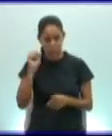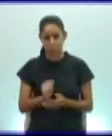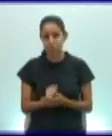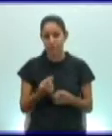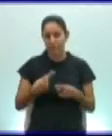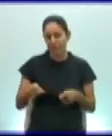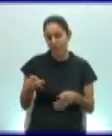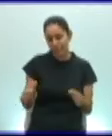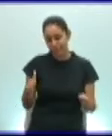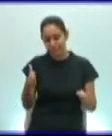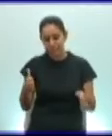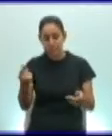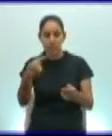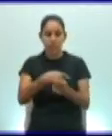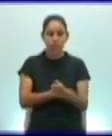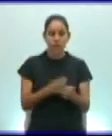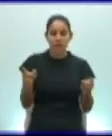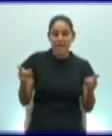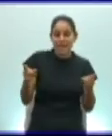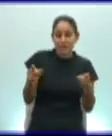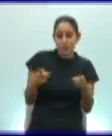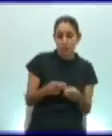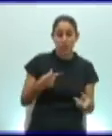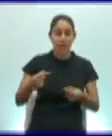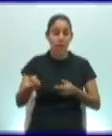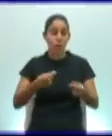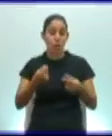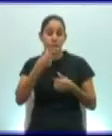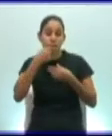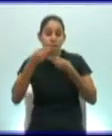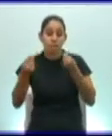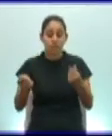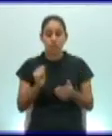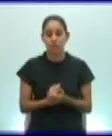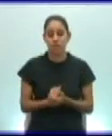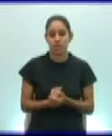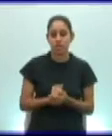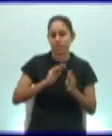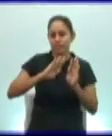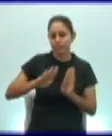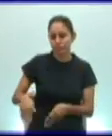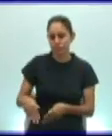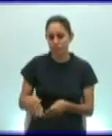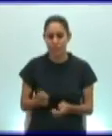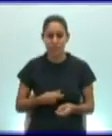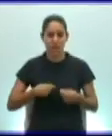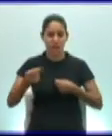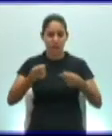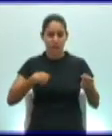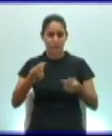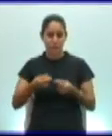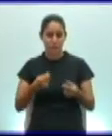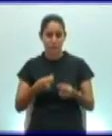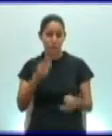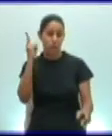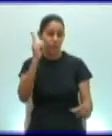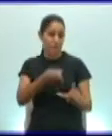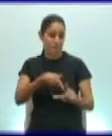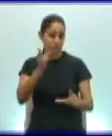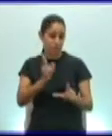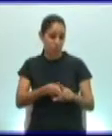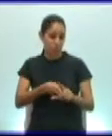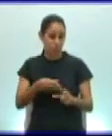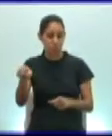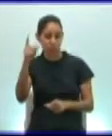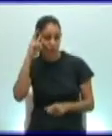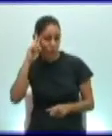profundizan. La reducción de la cuota azucarera y la suspensión de la exportación de petróleo. Recuerden que fue una de las variantes utilizadas por los Estados Unidos